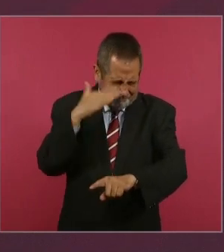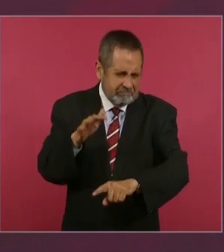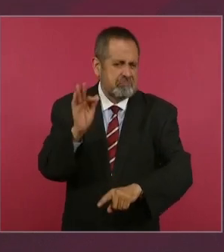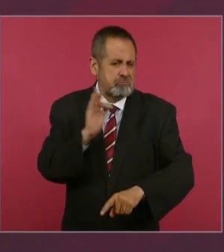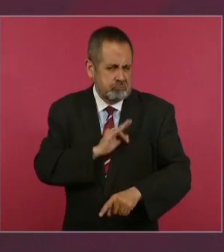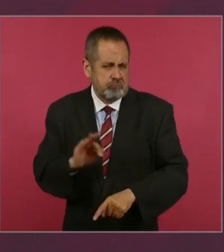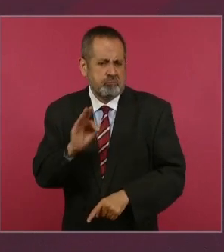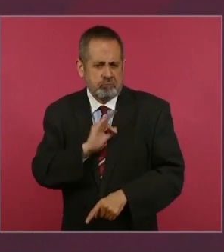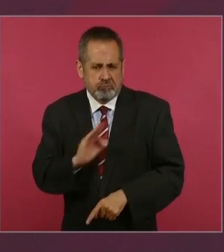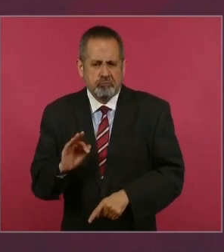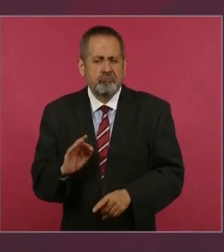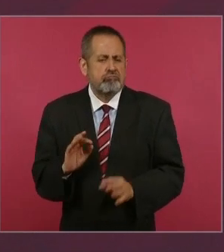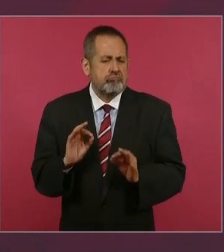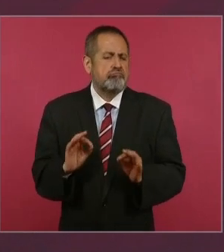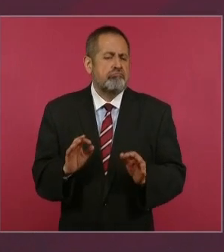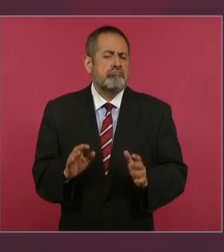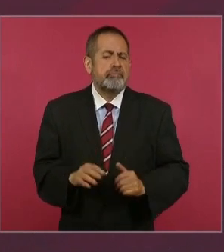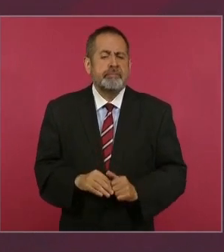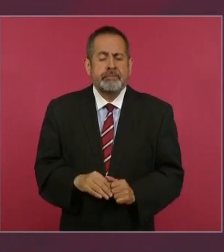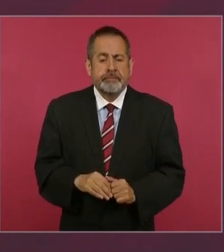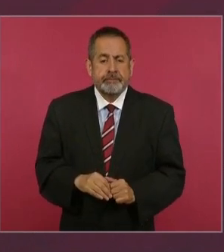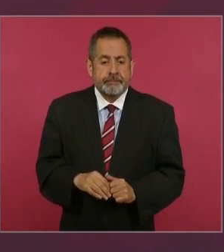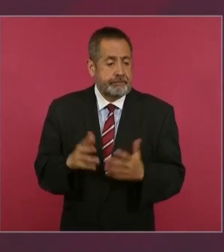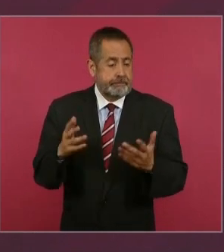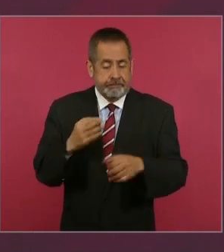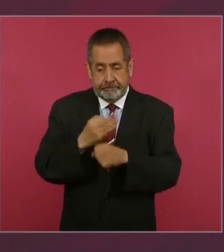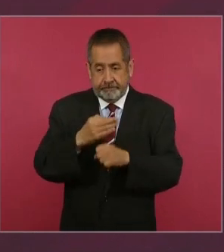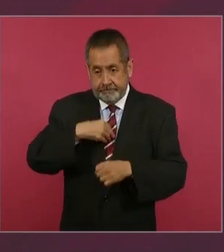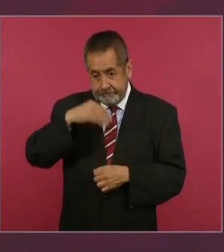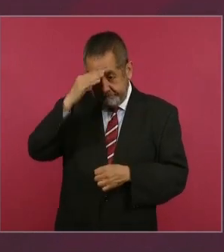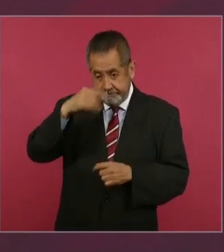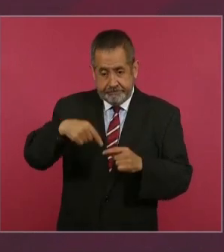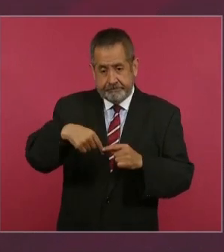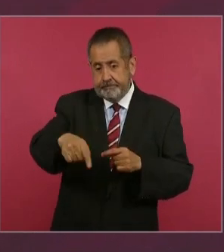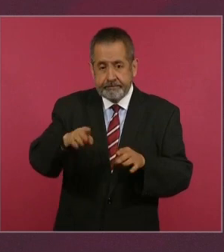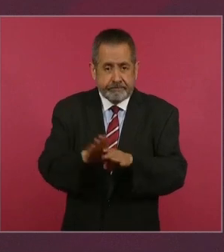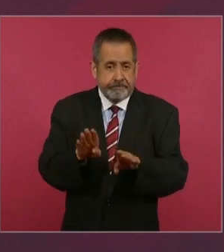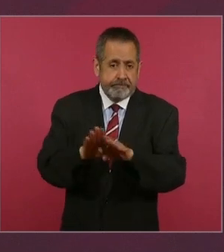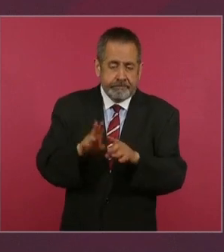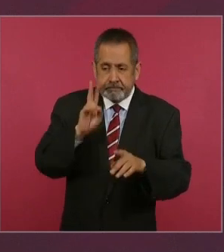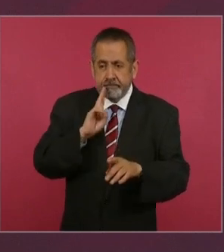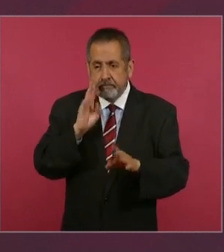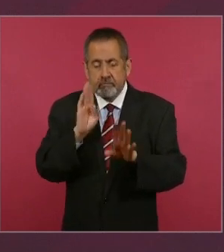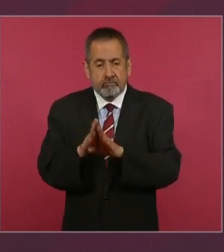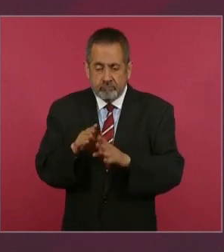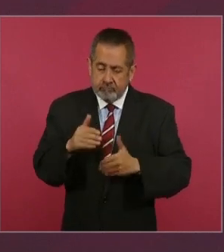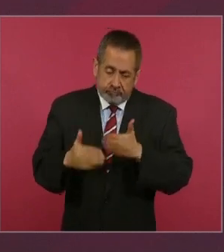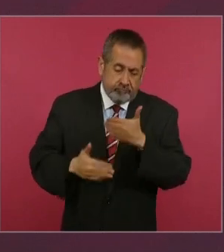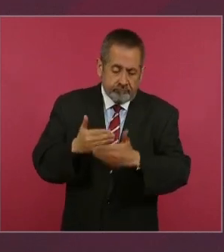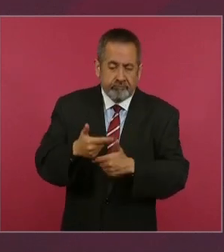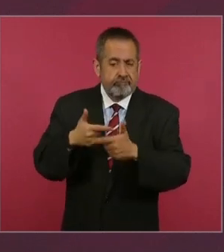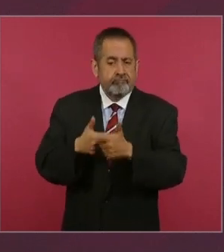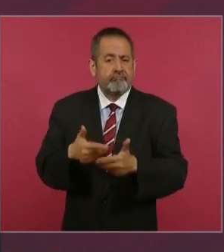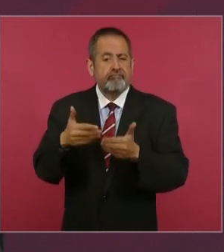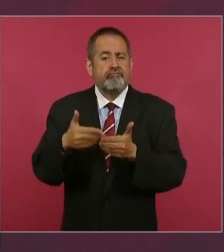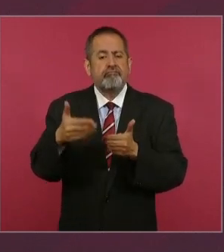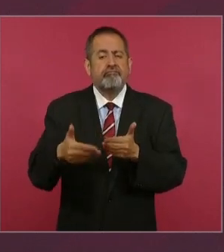entonces eh vamos a buscar la forma de seguir avanzando